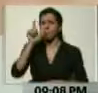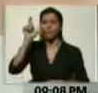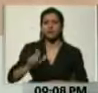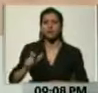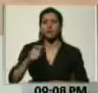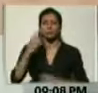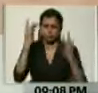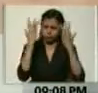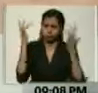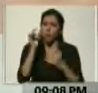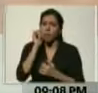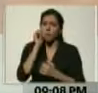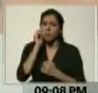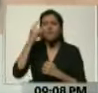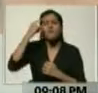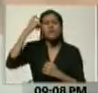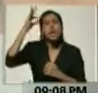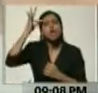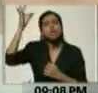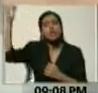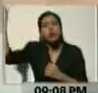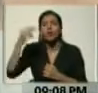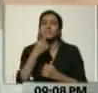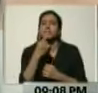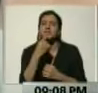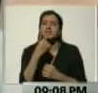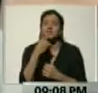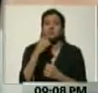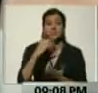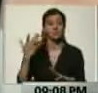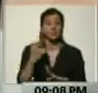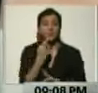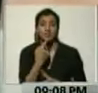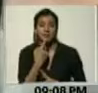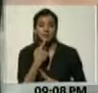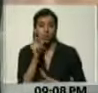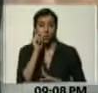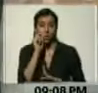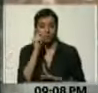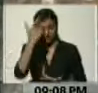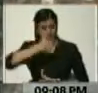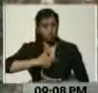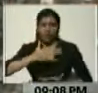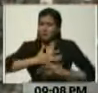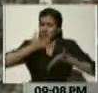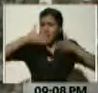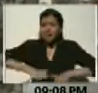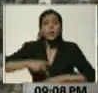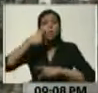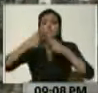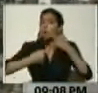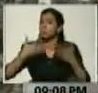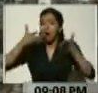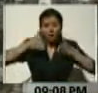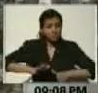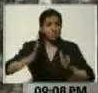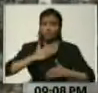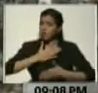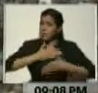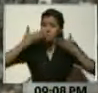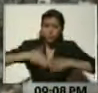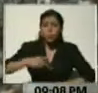Aristóteles, ¿no? El hombre es un animal político, fue Aristóteles, ¿verdad? Somos animales